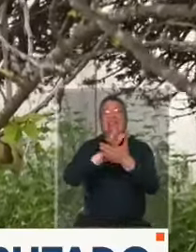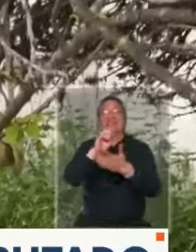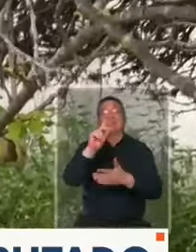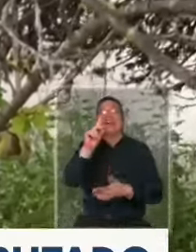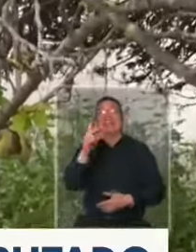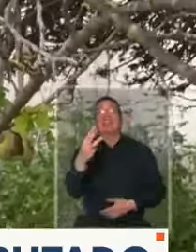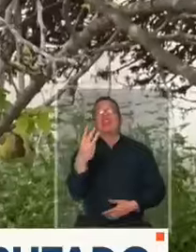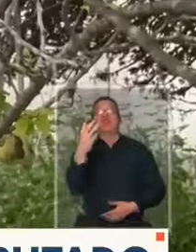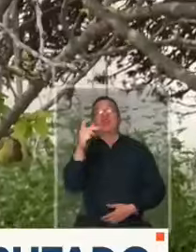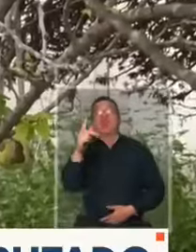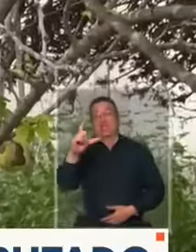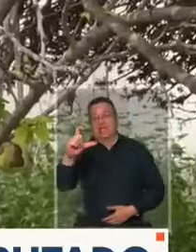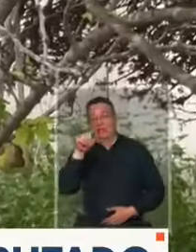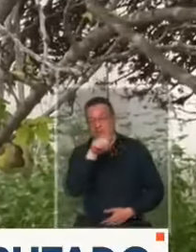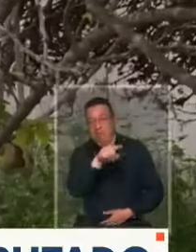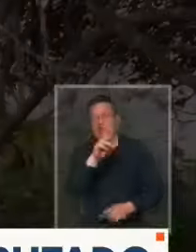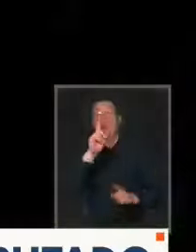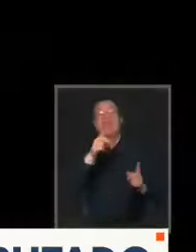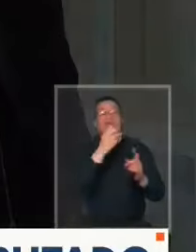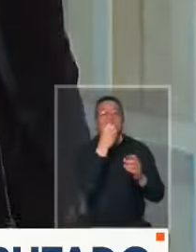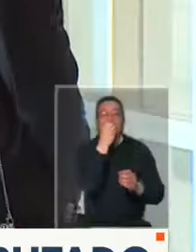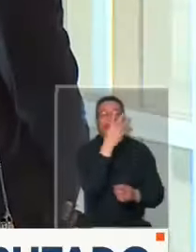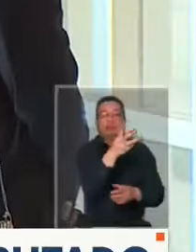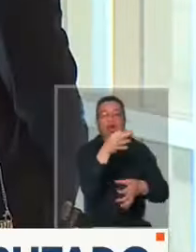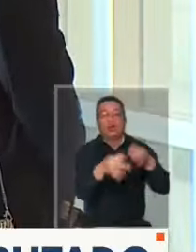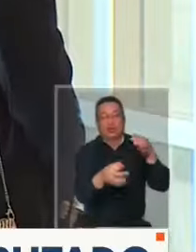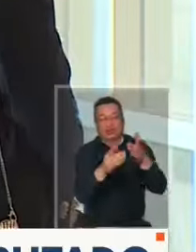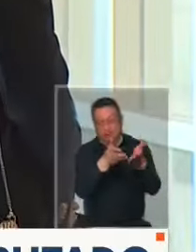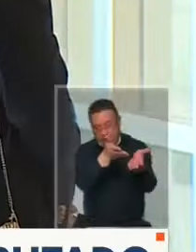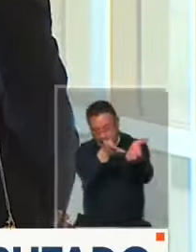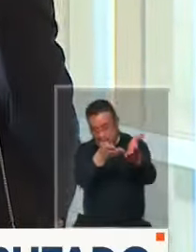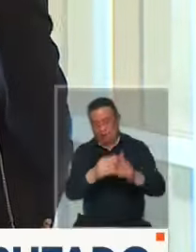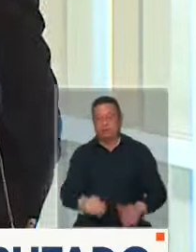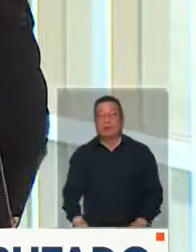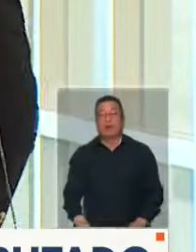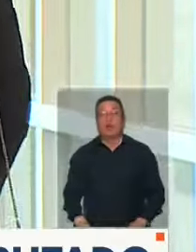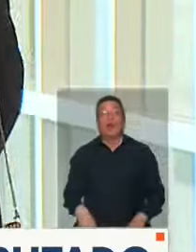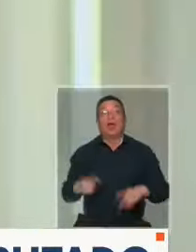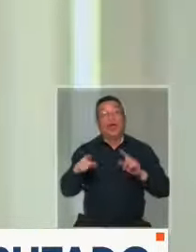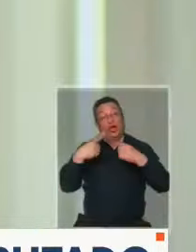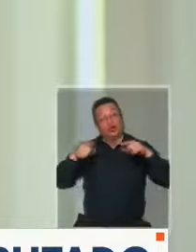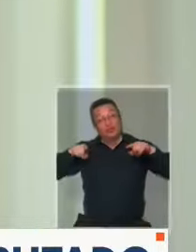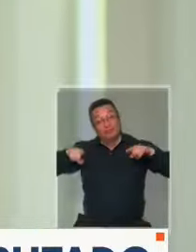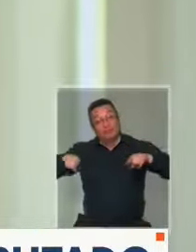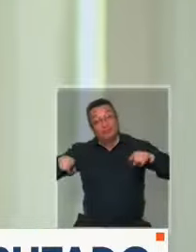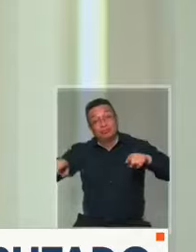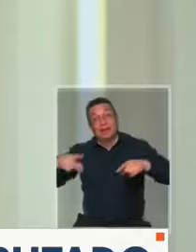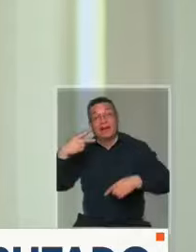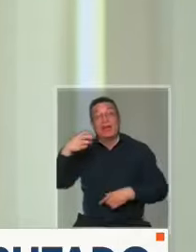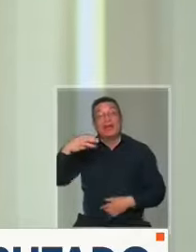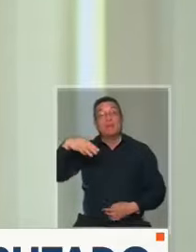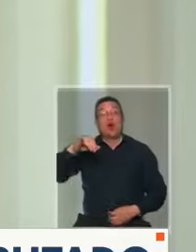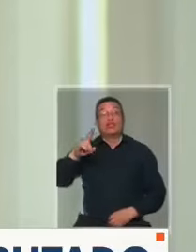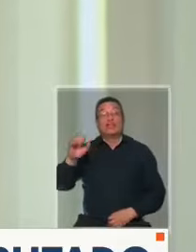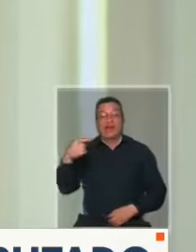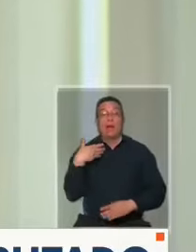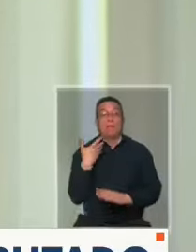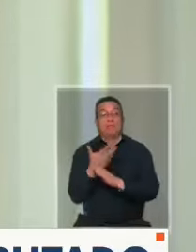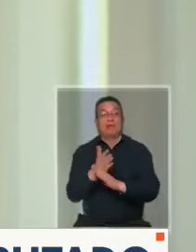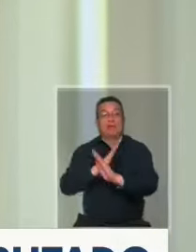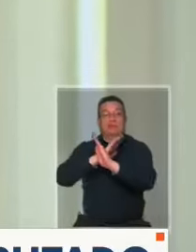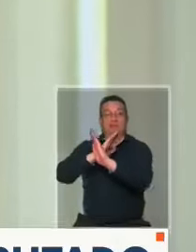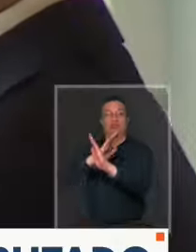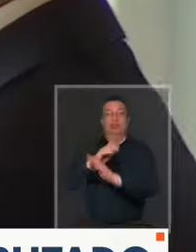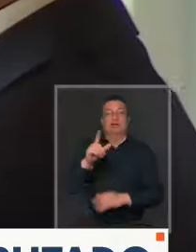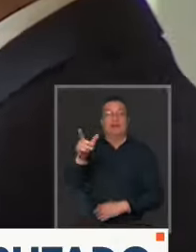momento de que responda ante la justicia. En paralelo, la defensa de Luis Hermosilla arremetió, solicitando inhabilitar a la fiscal